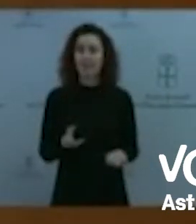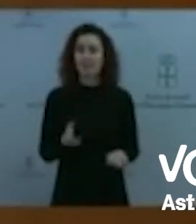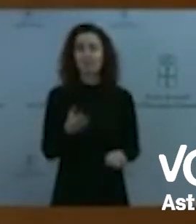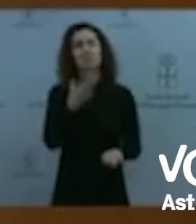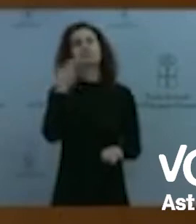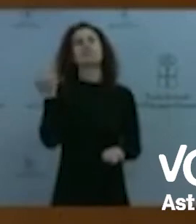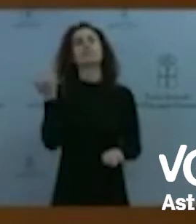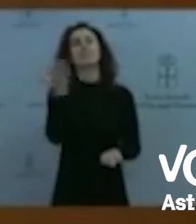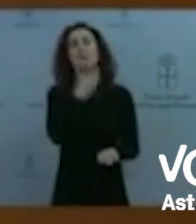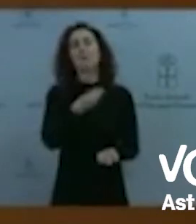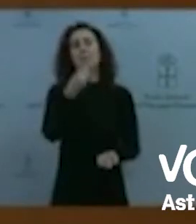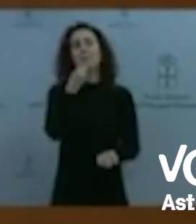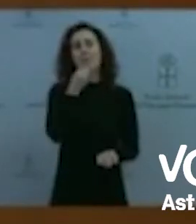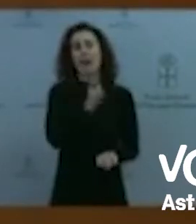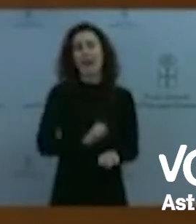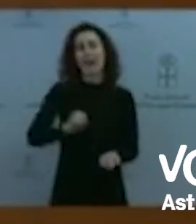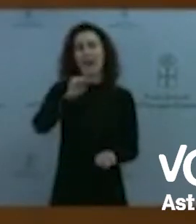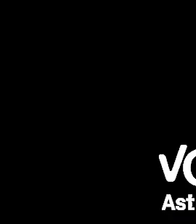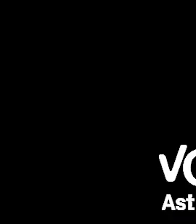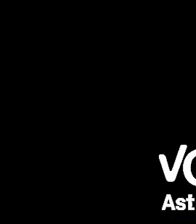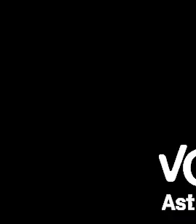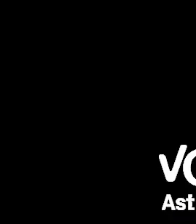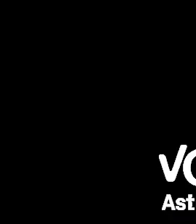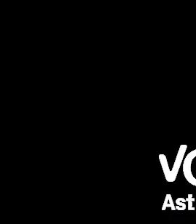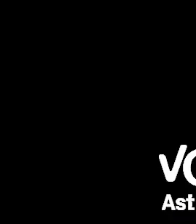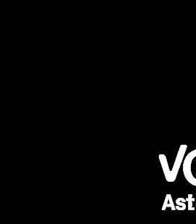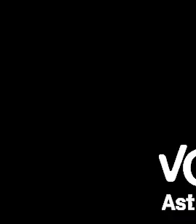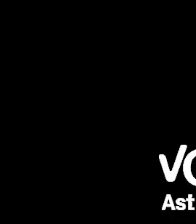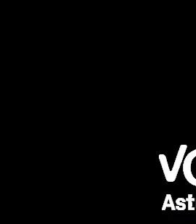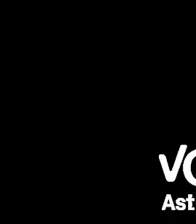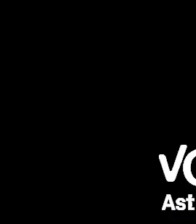y necesitamos algo más. No nos vale lo que se hizo hasta ahora.